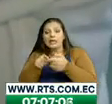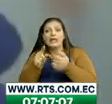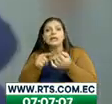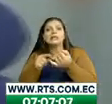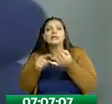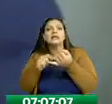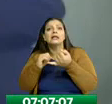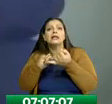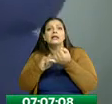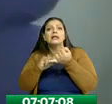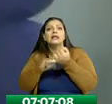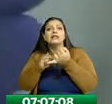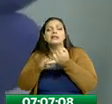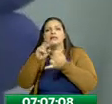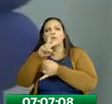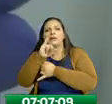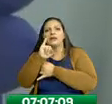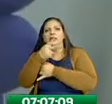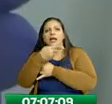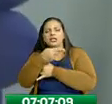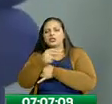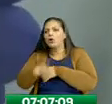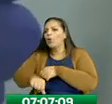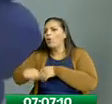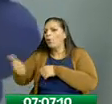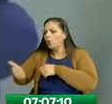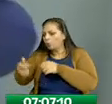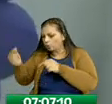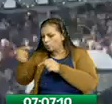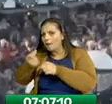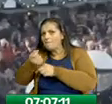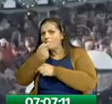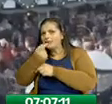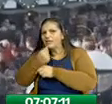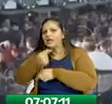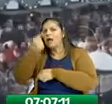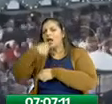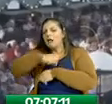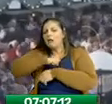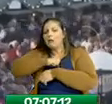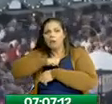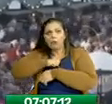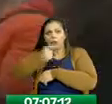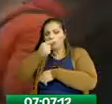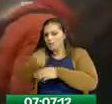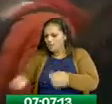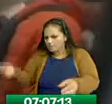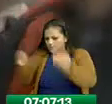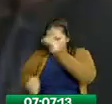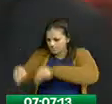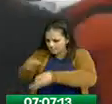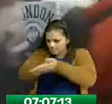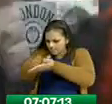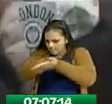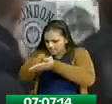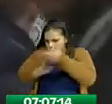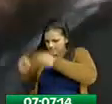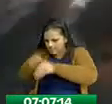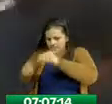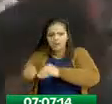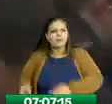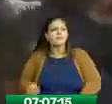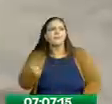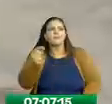antigripal. Este anuncio tuvo lugar mientras numerosos países cierran sus fronteras a las personas procedentes